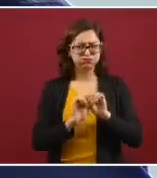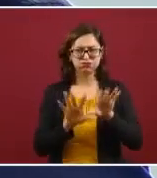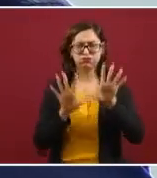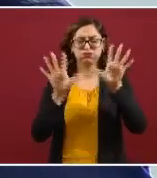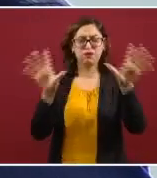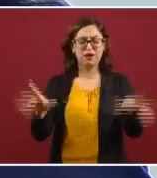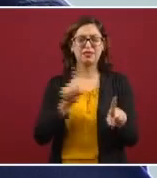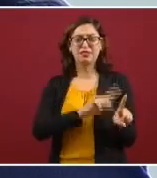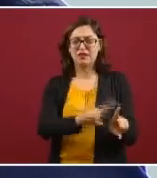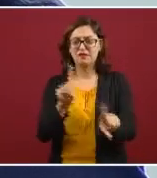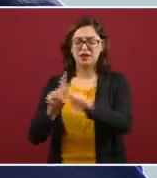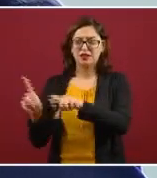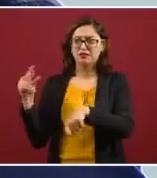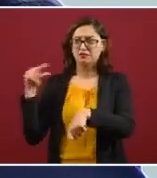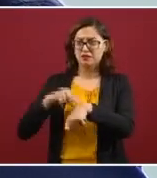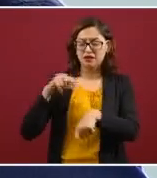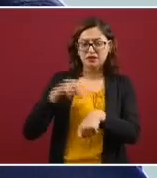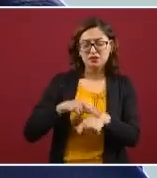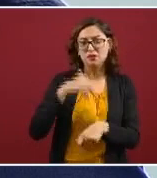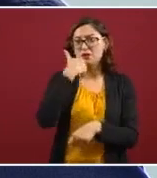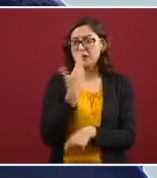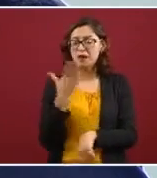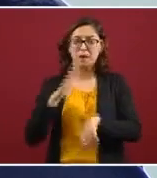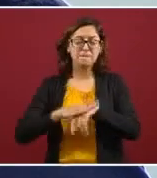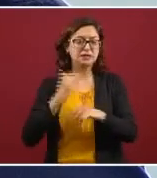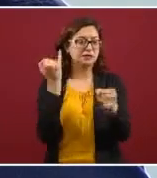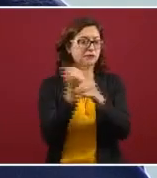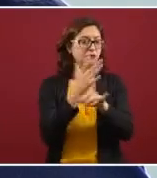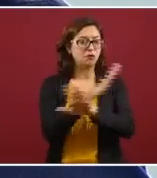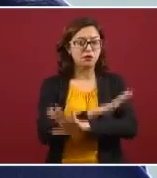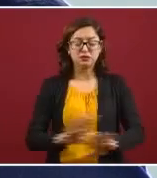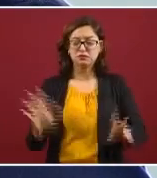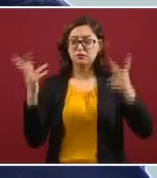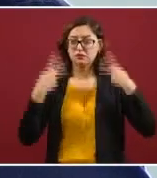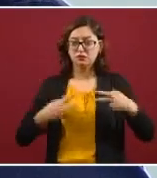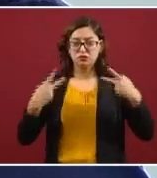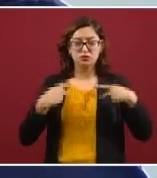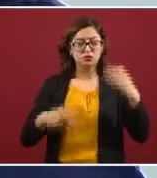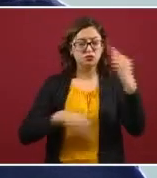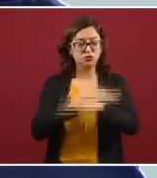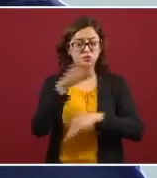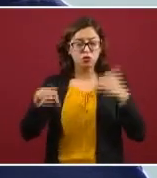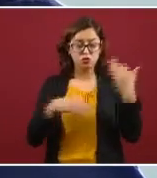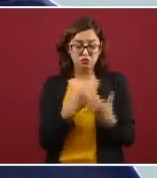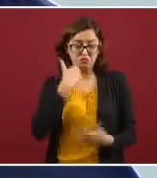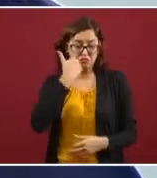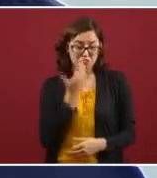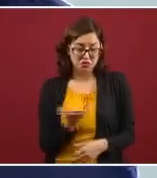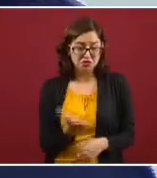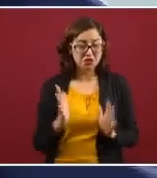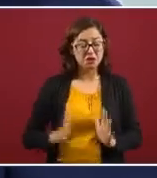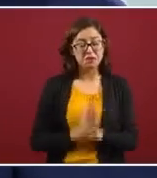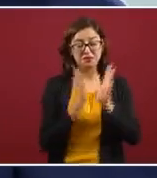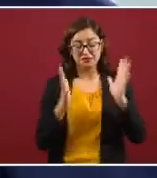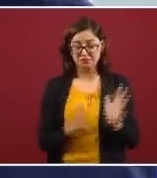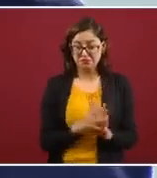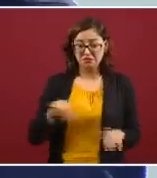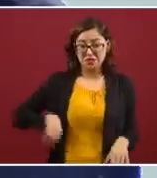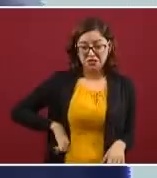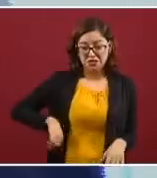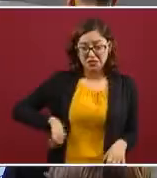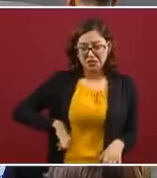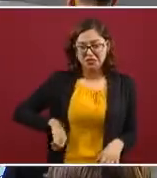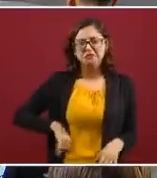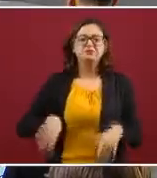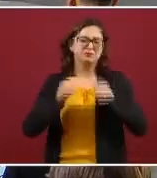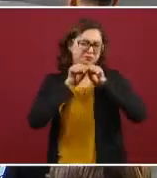del Bienestar para información a todos los profesionales de la salud e interesados en participar en esta importante